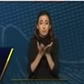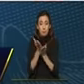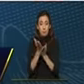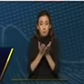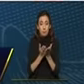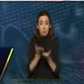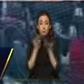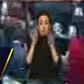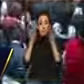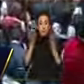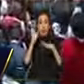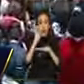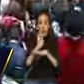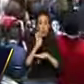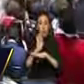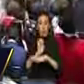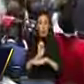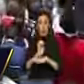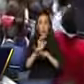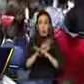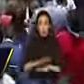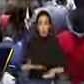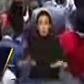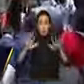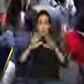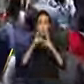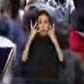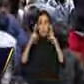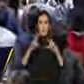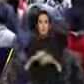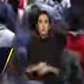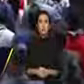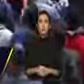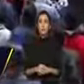al servicio de su país y su pueblo.